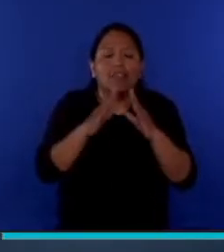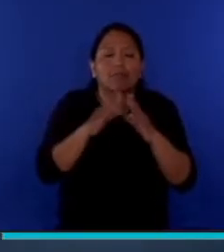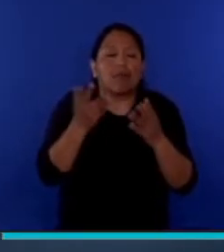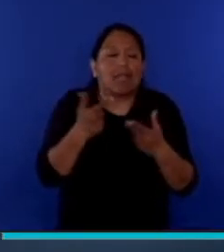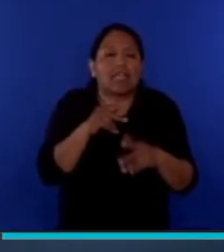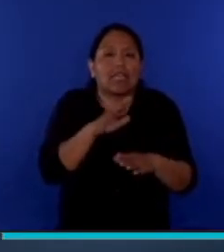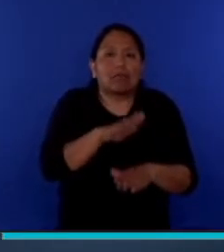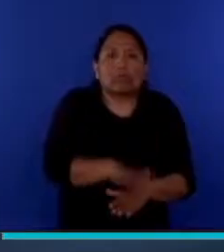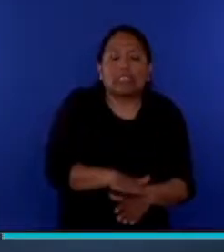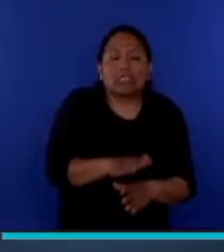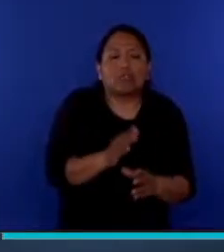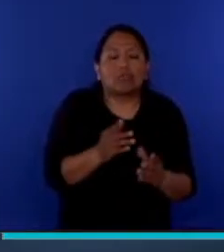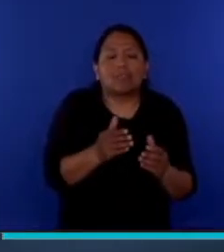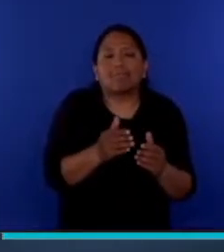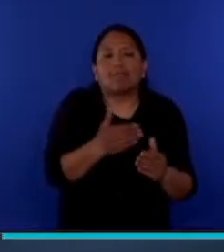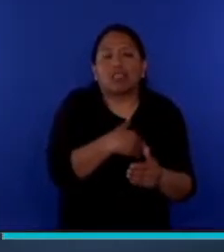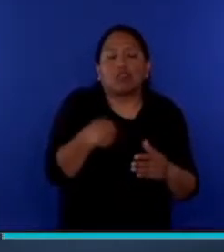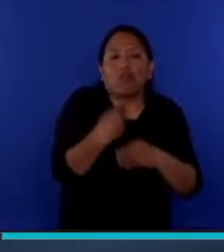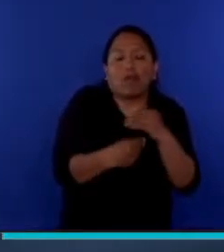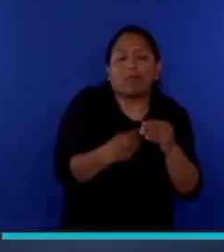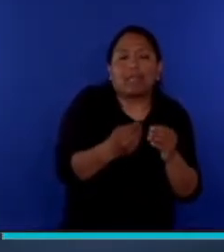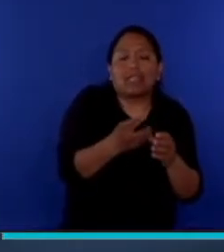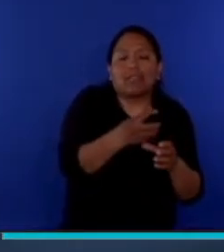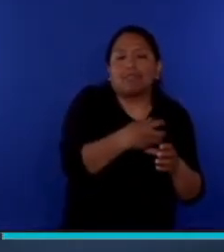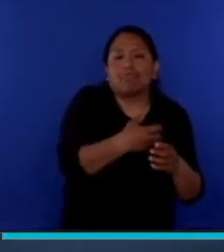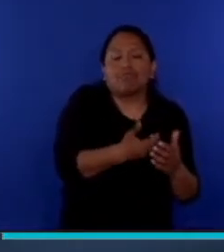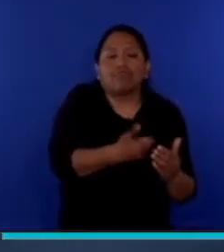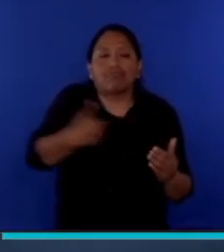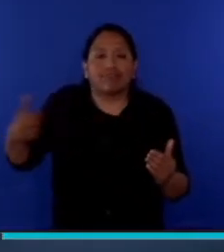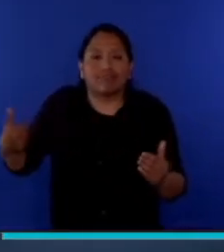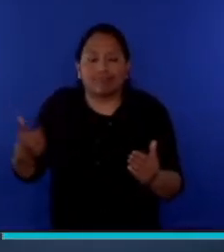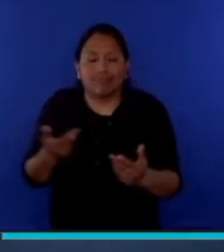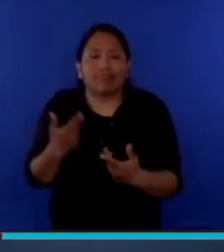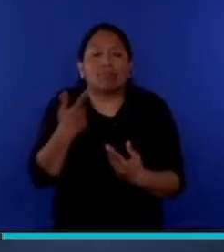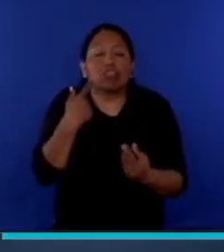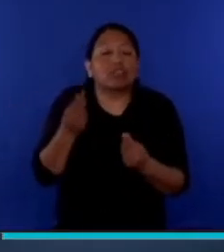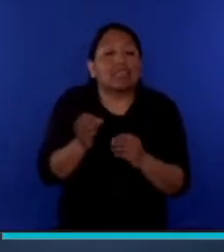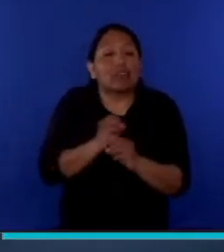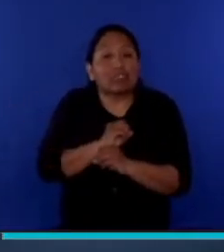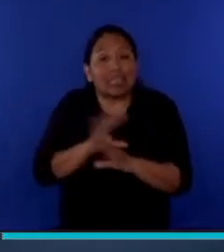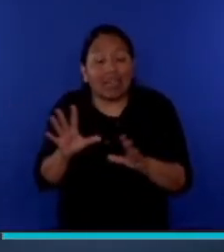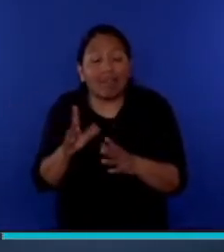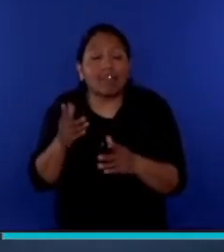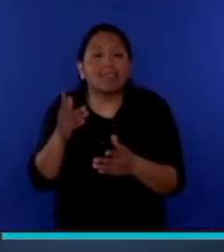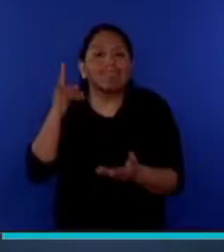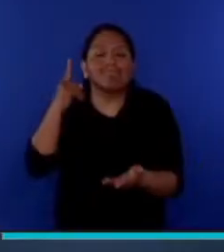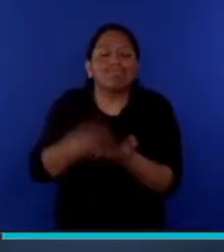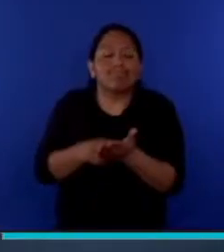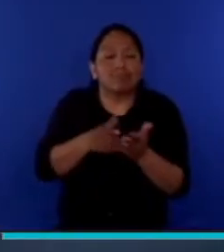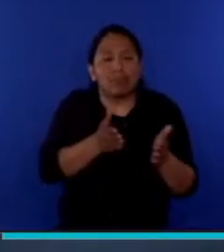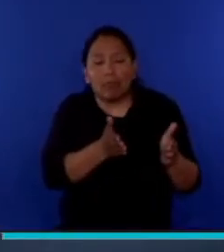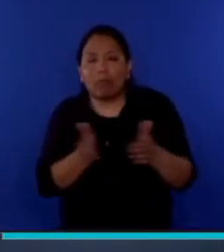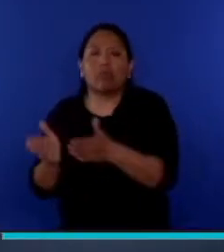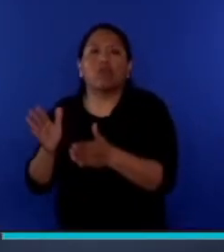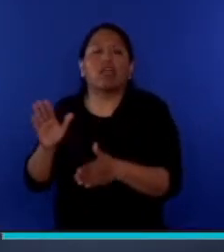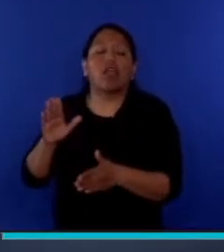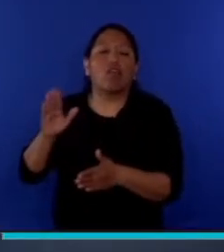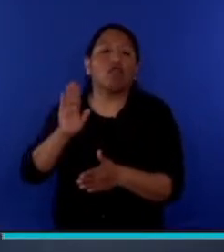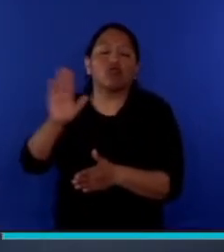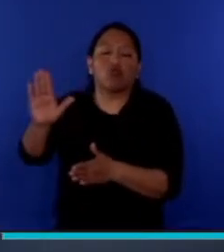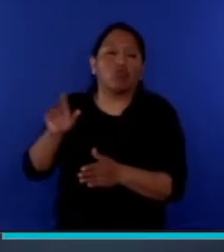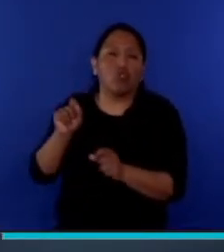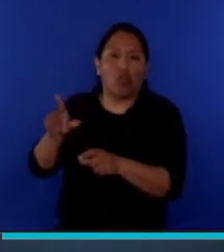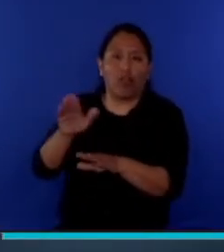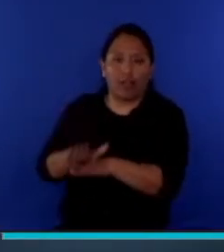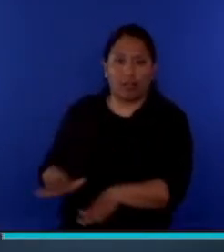un niño o una niña se lo separe de su familia de origen. Pero a veces esas cosas graves definen el futuro completo de un niño o una niña.